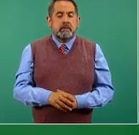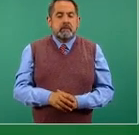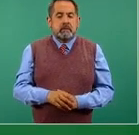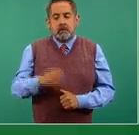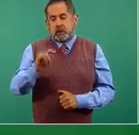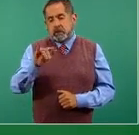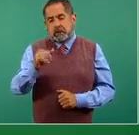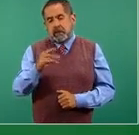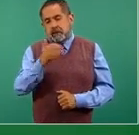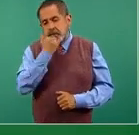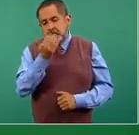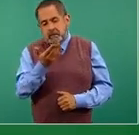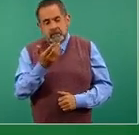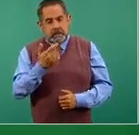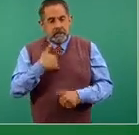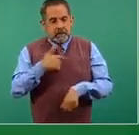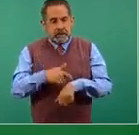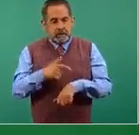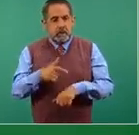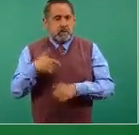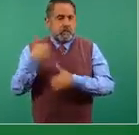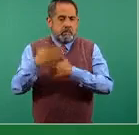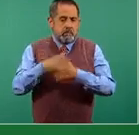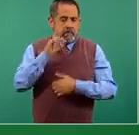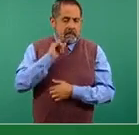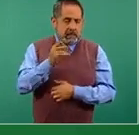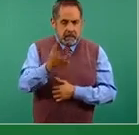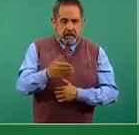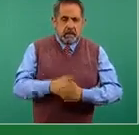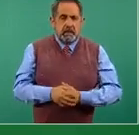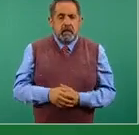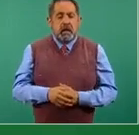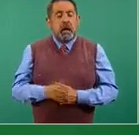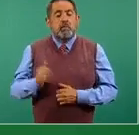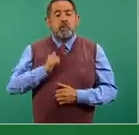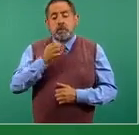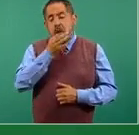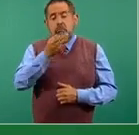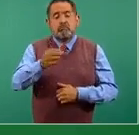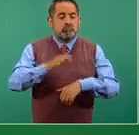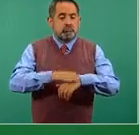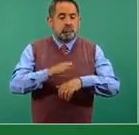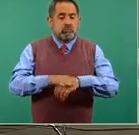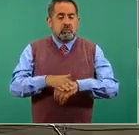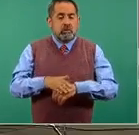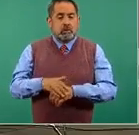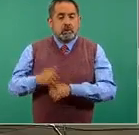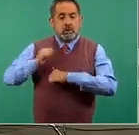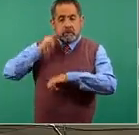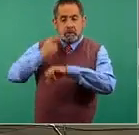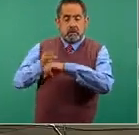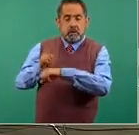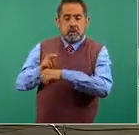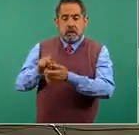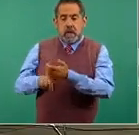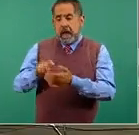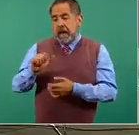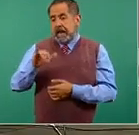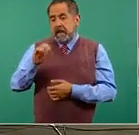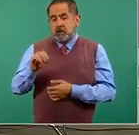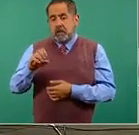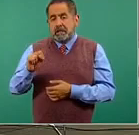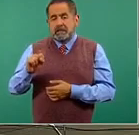Otilia, disculpe, ya no nos va a dar tiempo de atenderla, pero si quiere mañana. Aquí aprovecho, nuestro comisionado, el doctor Alejandro